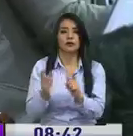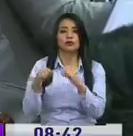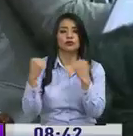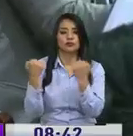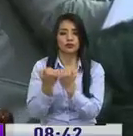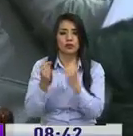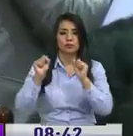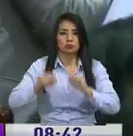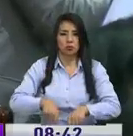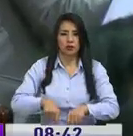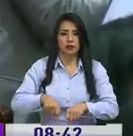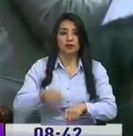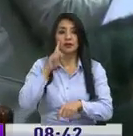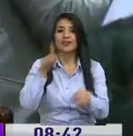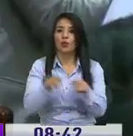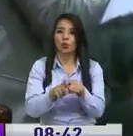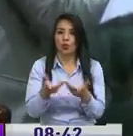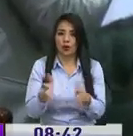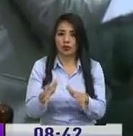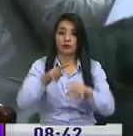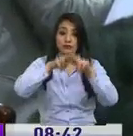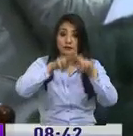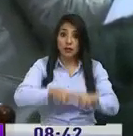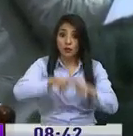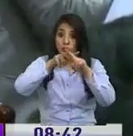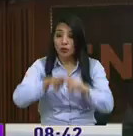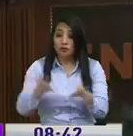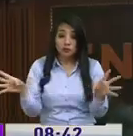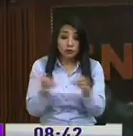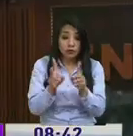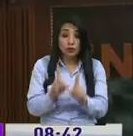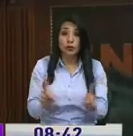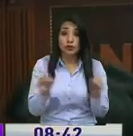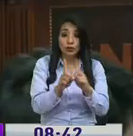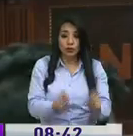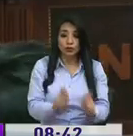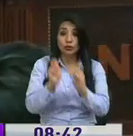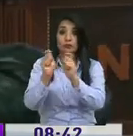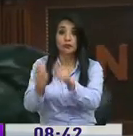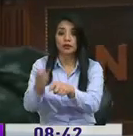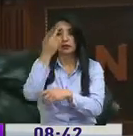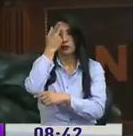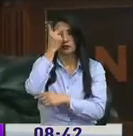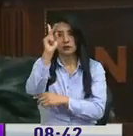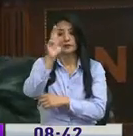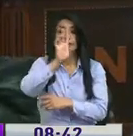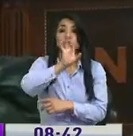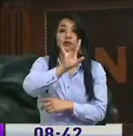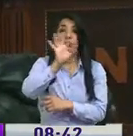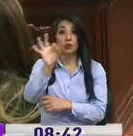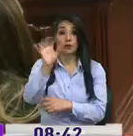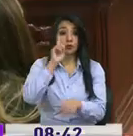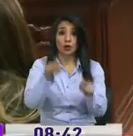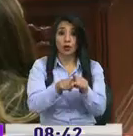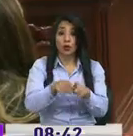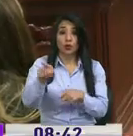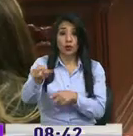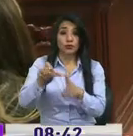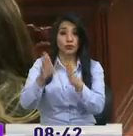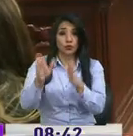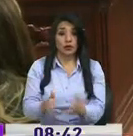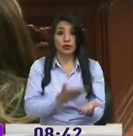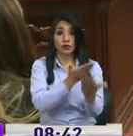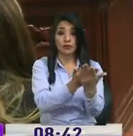Social. Después de revisar y verificar todos los documentos entregados, se decidió que de un total de 89 impugnaciones presentadas,